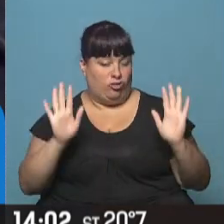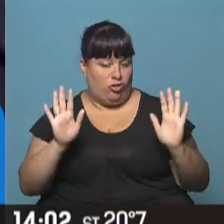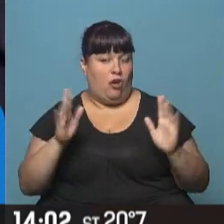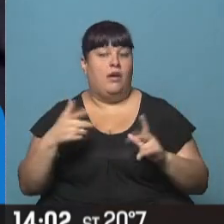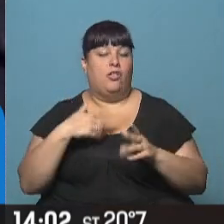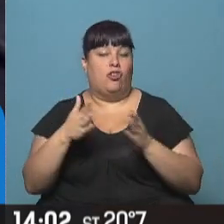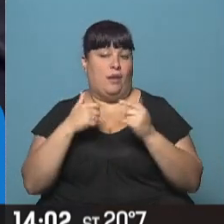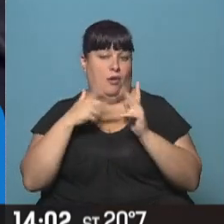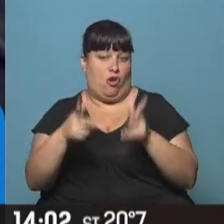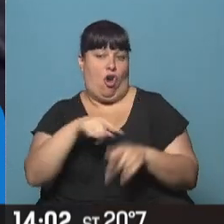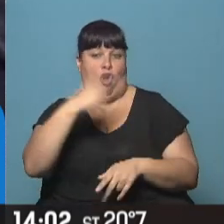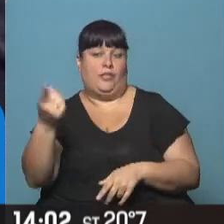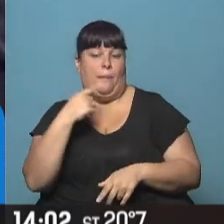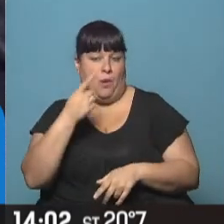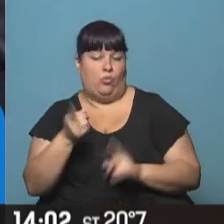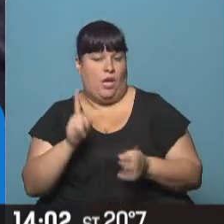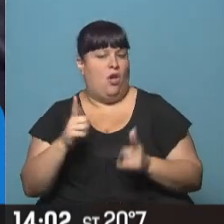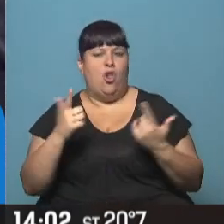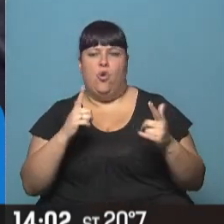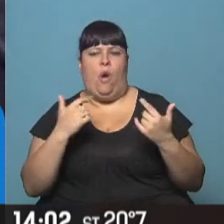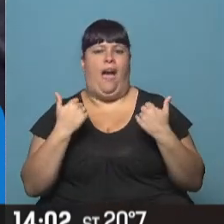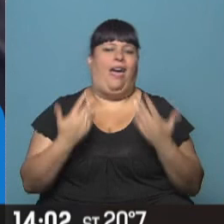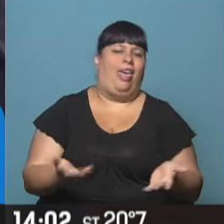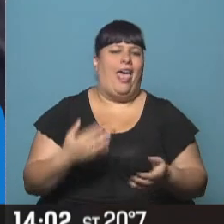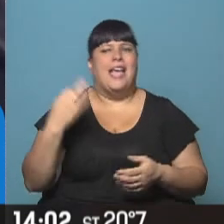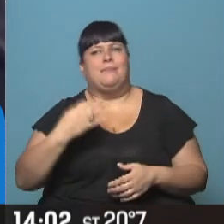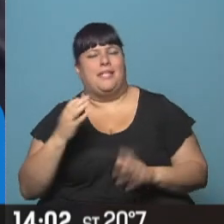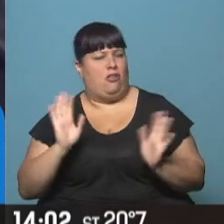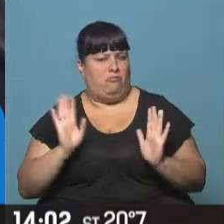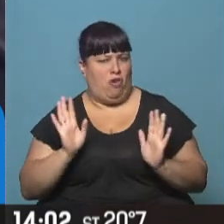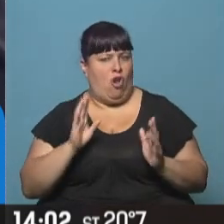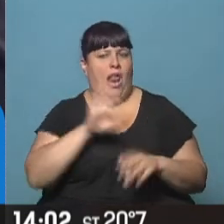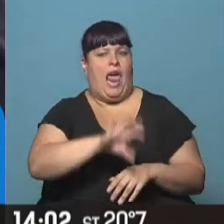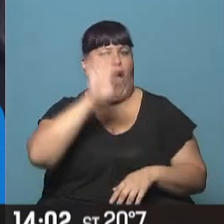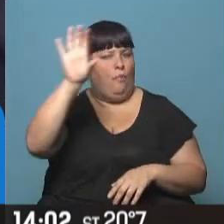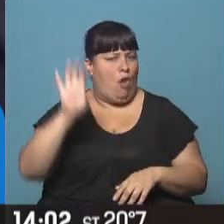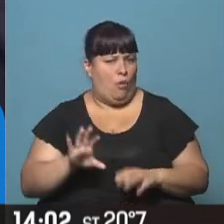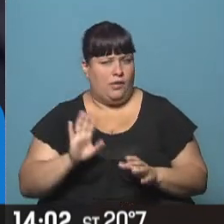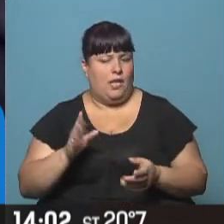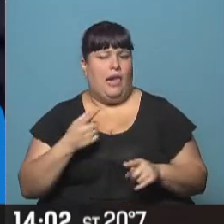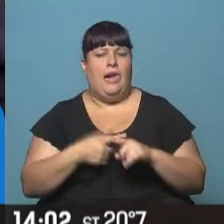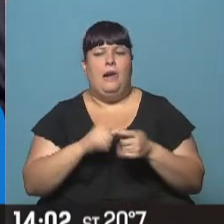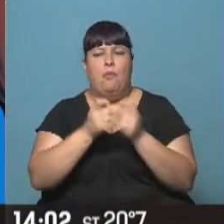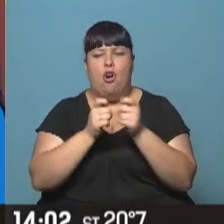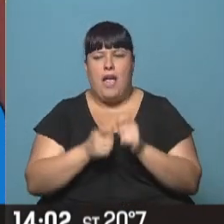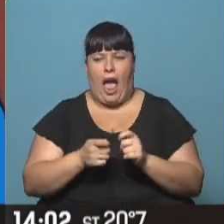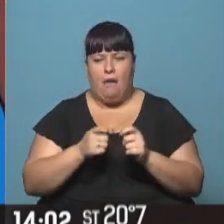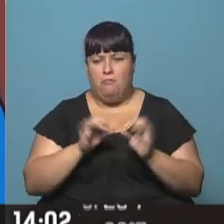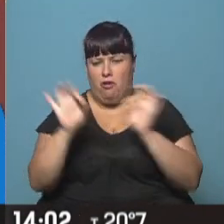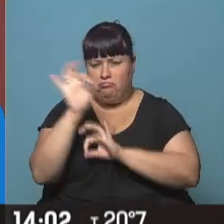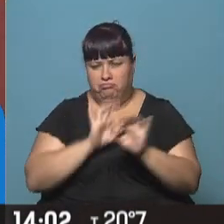me anticipo a contestar la otra pregunta también. No hubo ninguna cesión específica de las provincias por la modificación de la